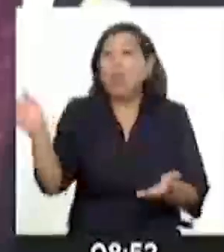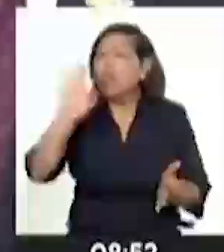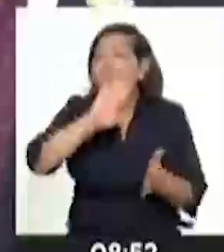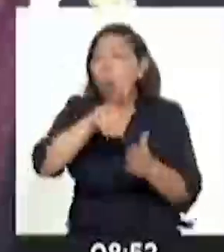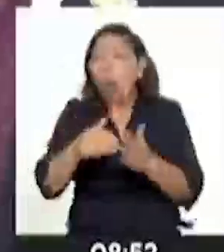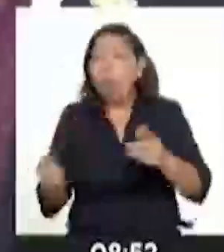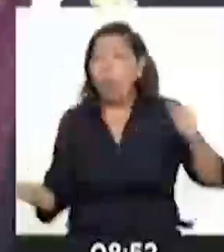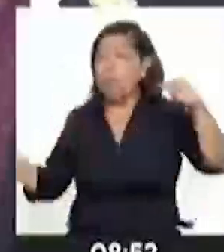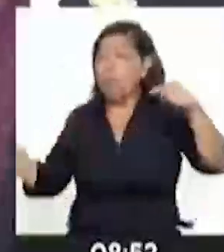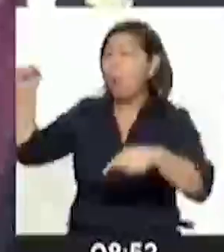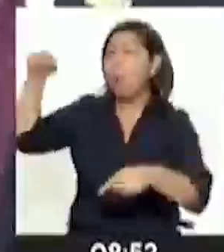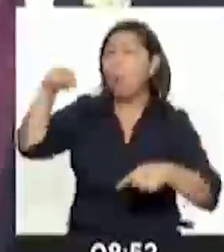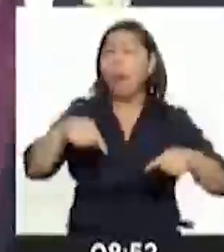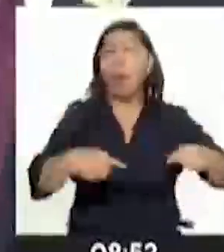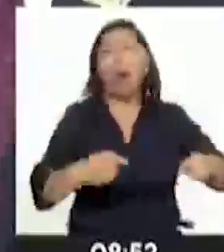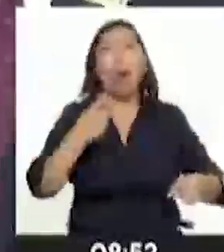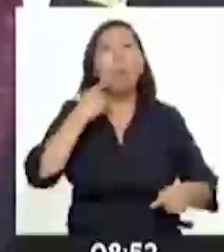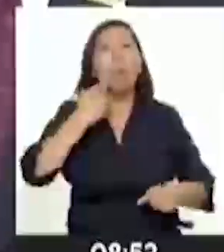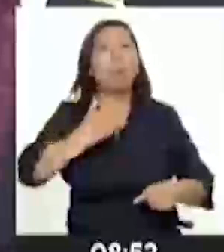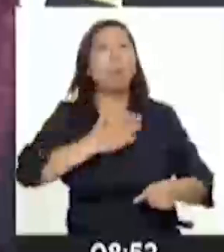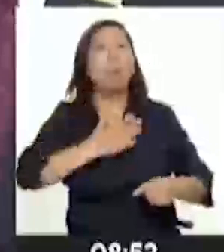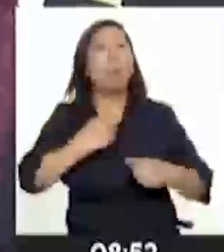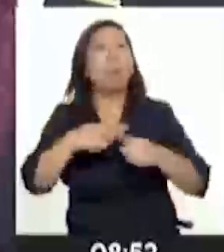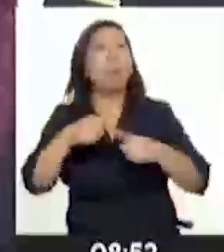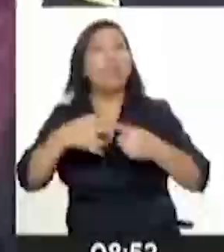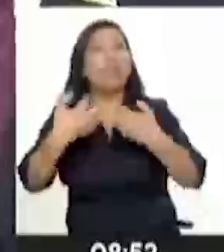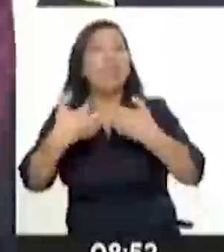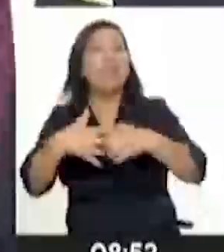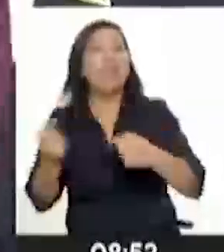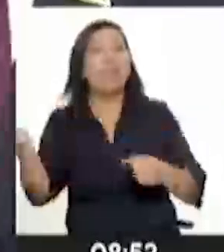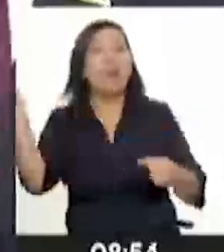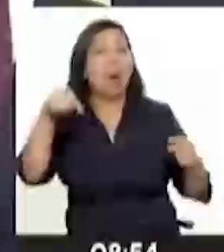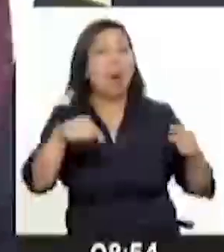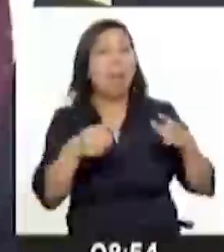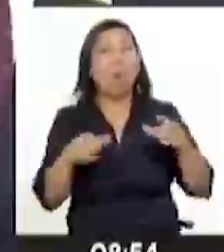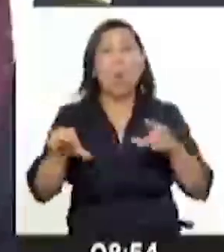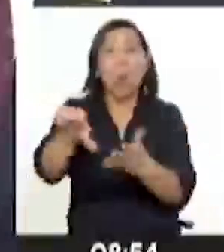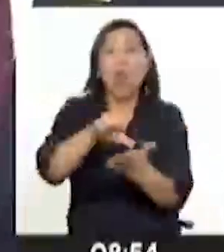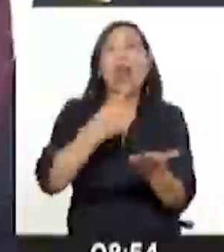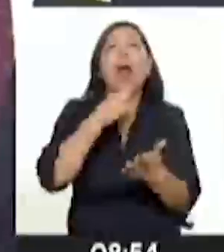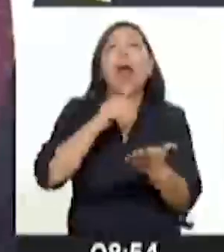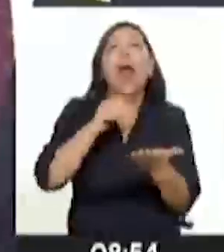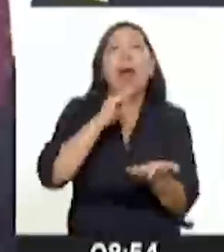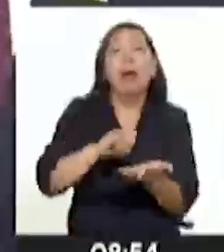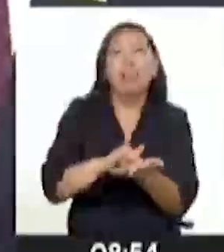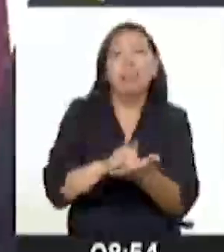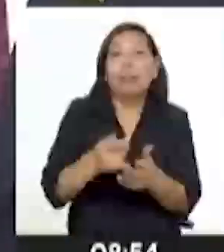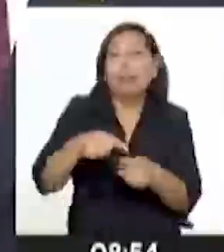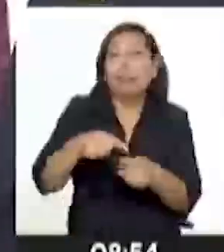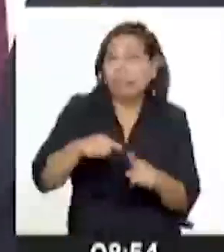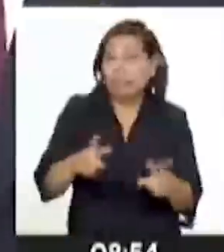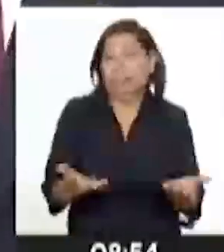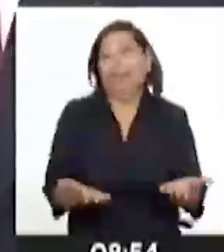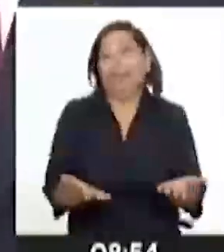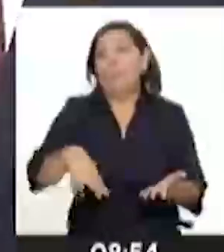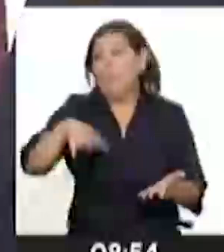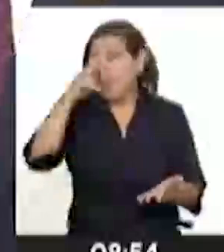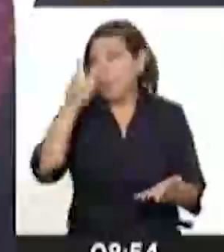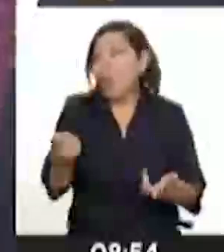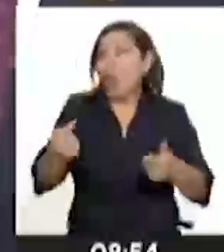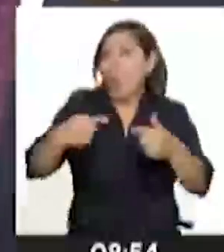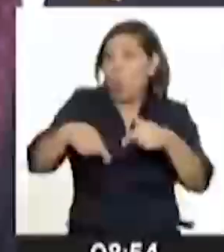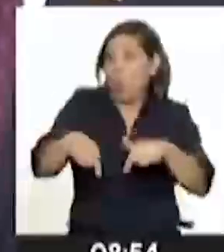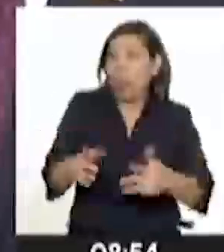¿no? Los exportadores apostamos por el Perú y, como bien dijo el ministro, los exportadores lanzamos un mensaje al mundo: el Perú está de